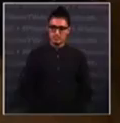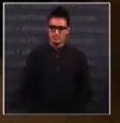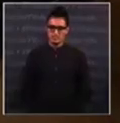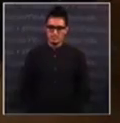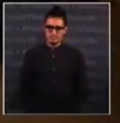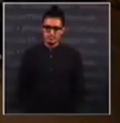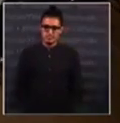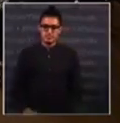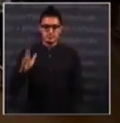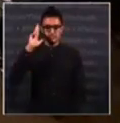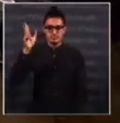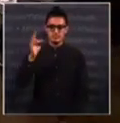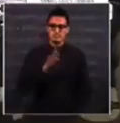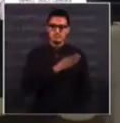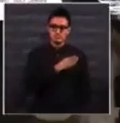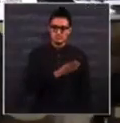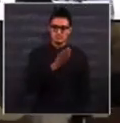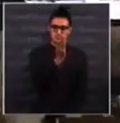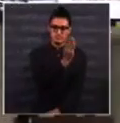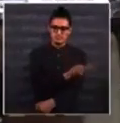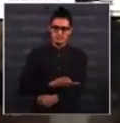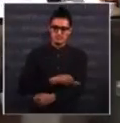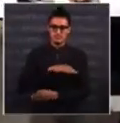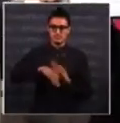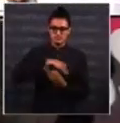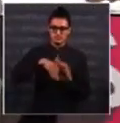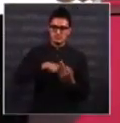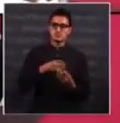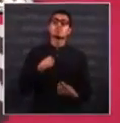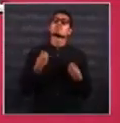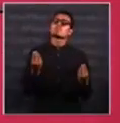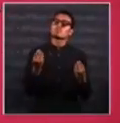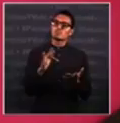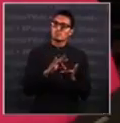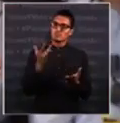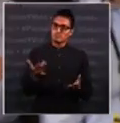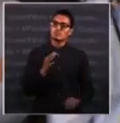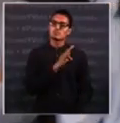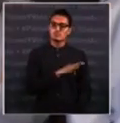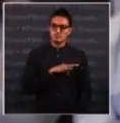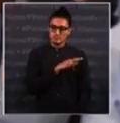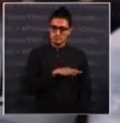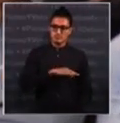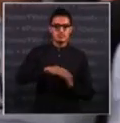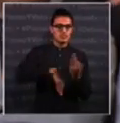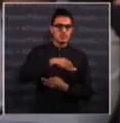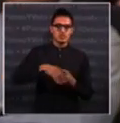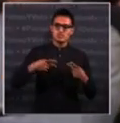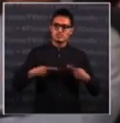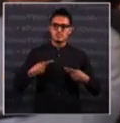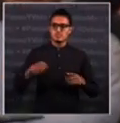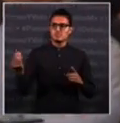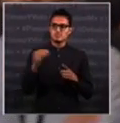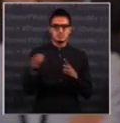buenas tardes a todas y a todos ustedes. Muy agradecido y felicidades a todas las organizaciones de la